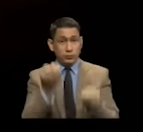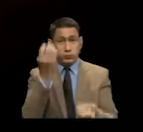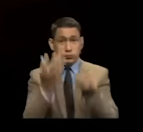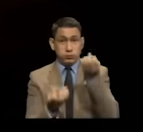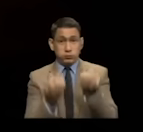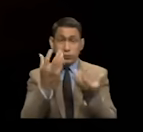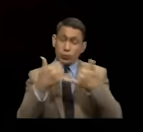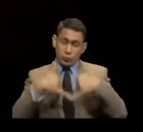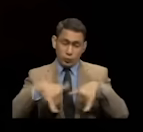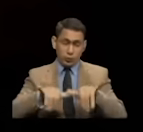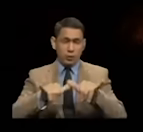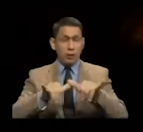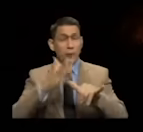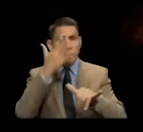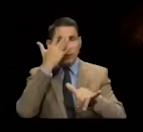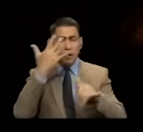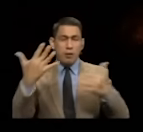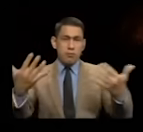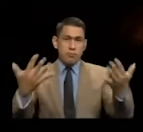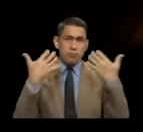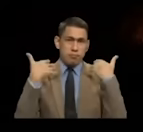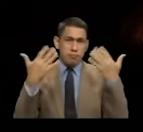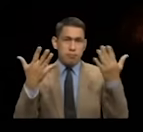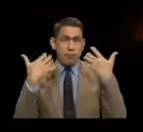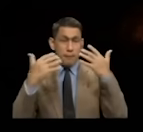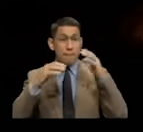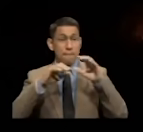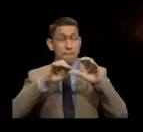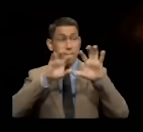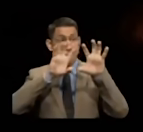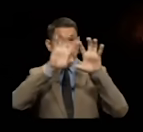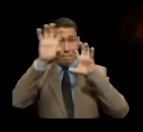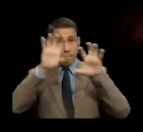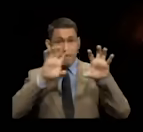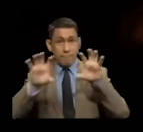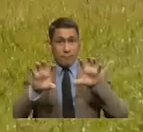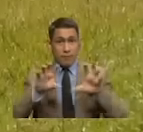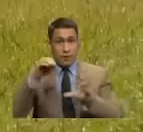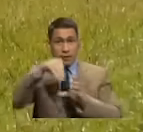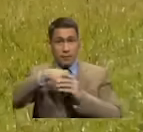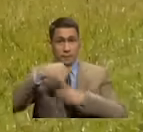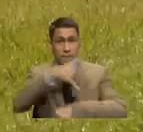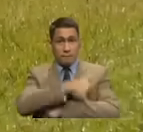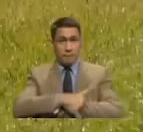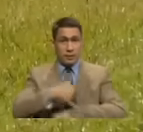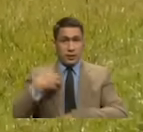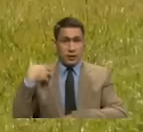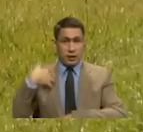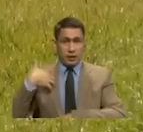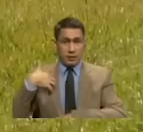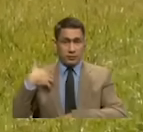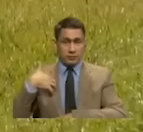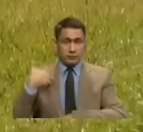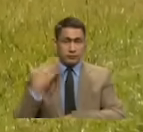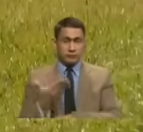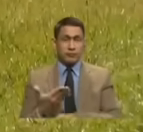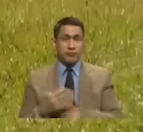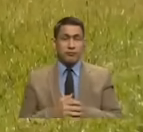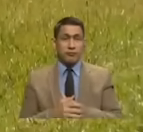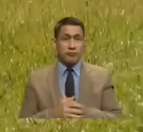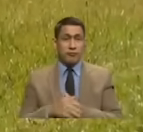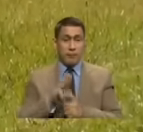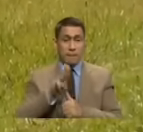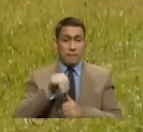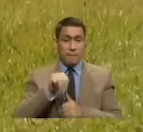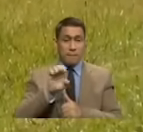por temperaturas extremas en 20 de las 24 provincias argentinas, particularmente en la provincia andina de Mendoza, que esté en